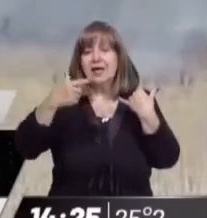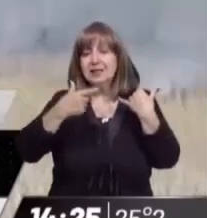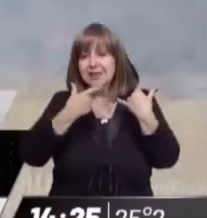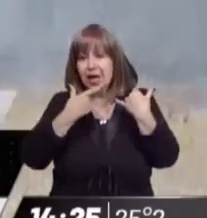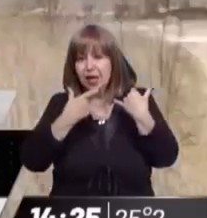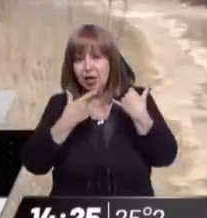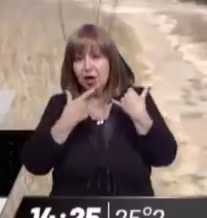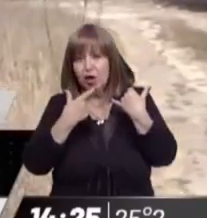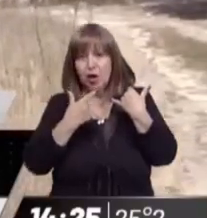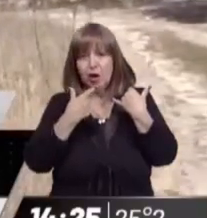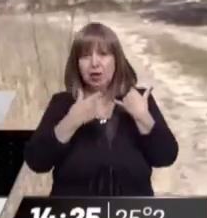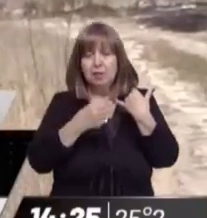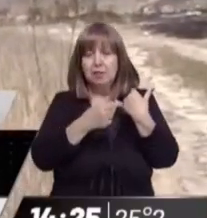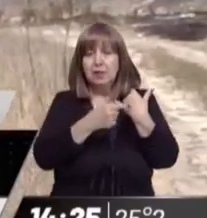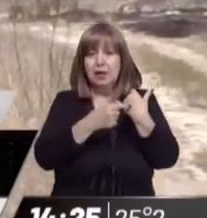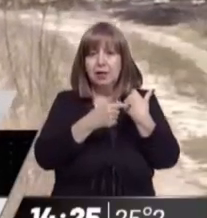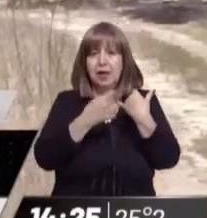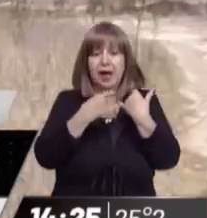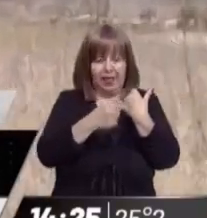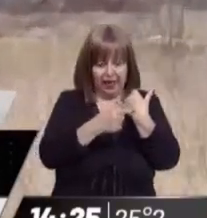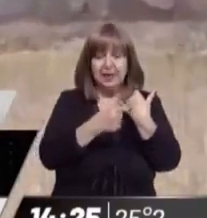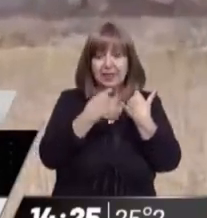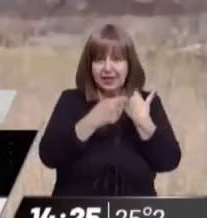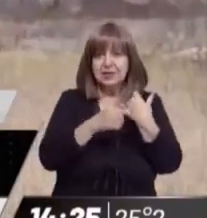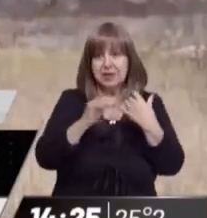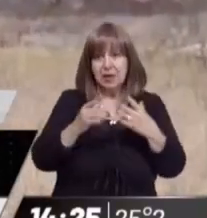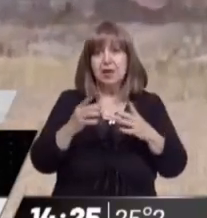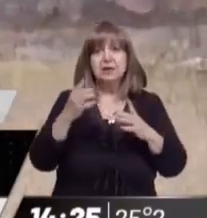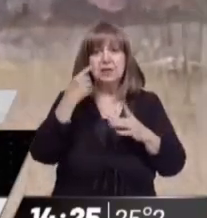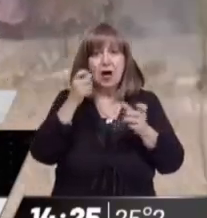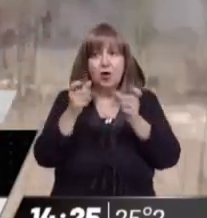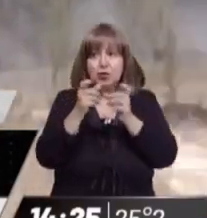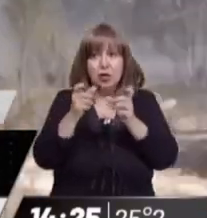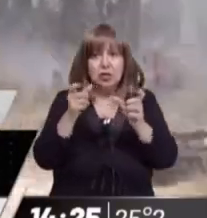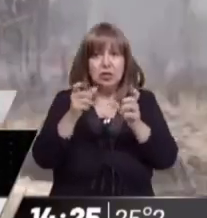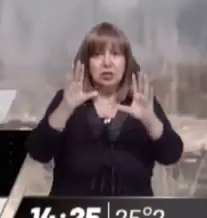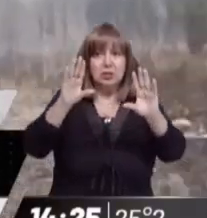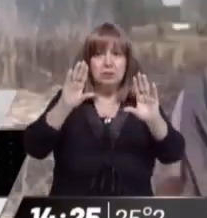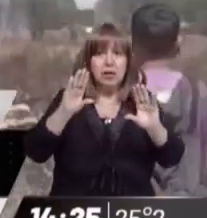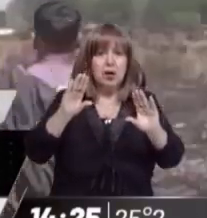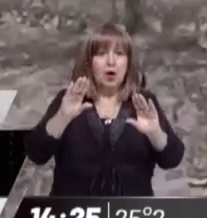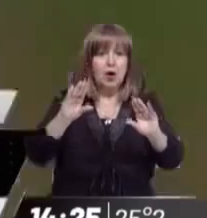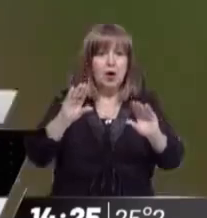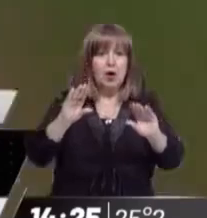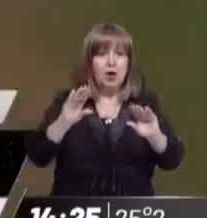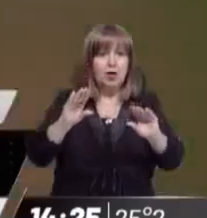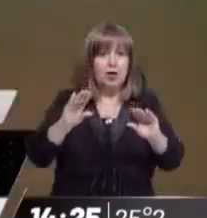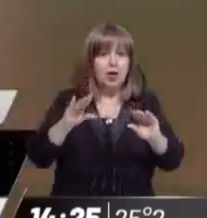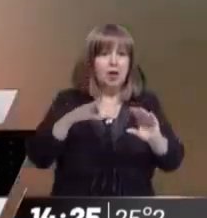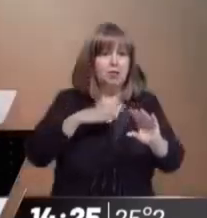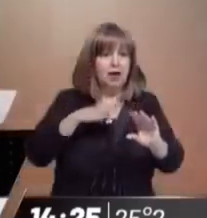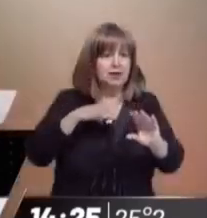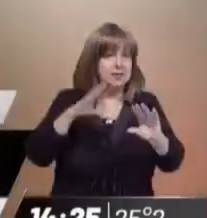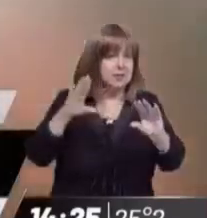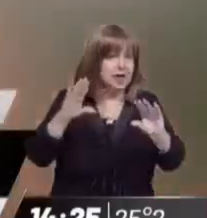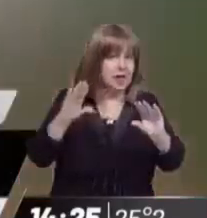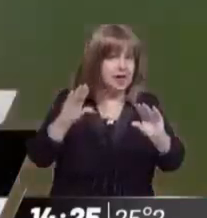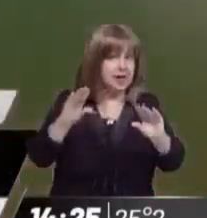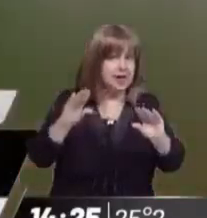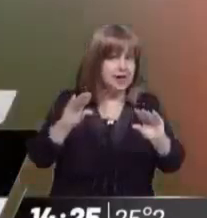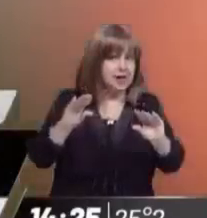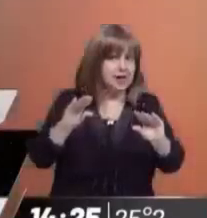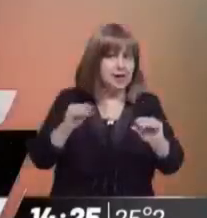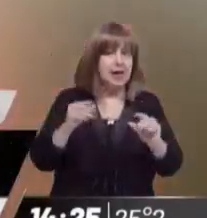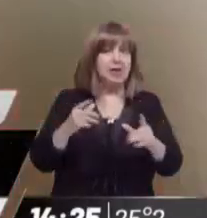Y bueno, controlado se ha contado, pero seguimos haciendo guardia, relevamiento con